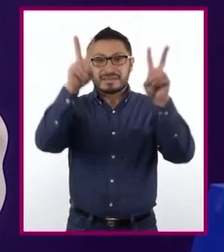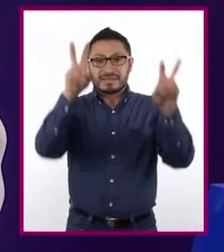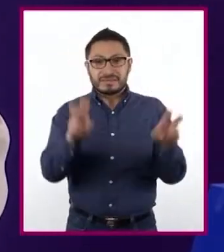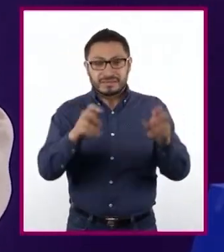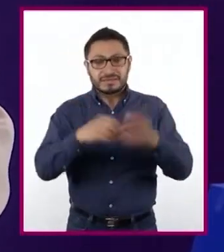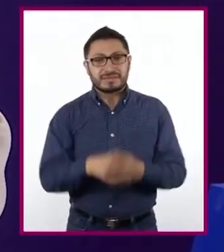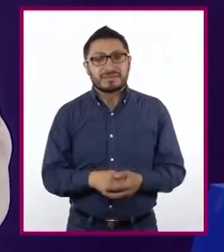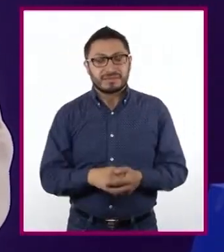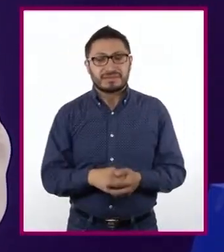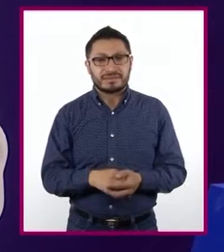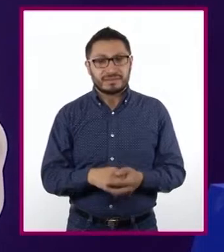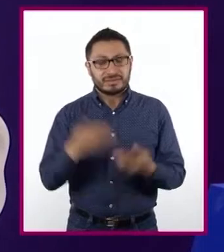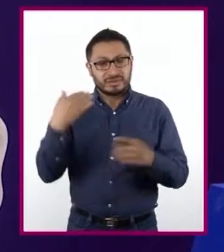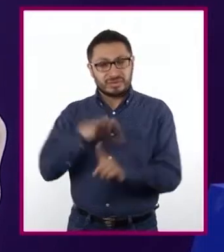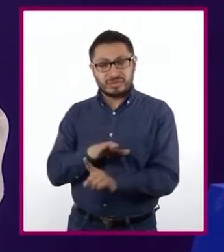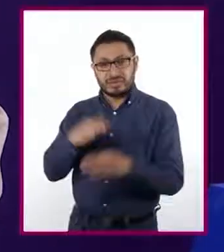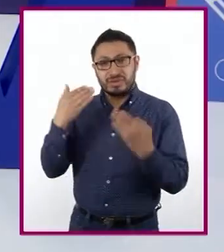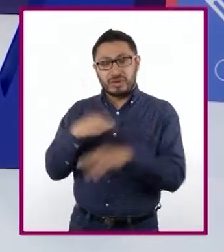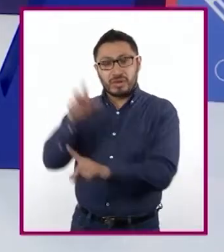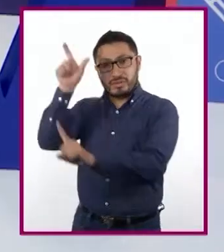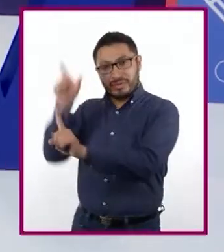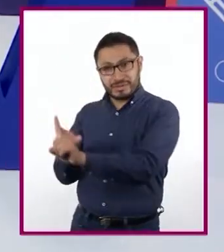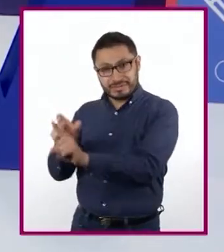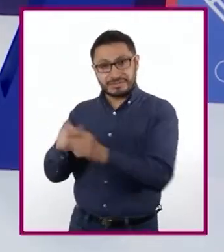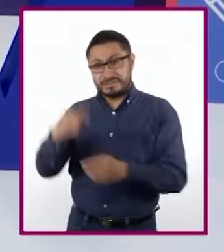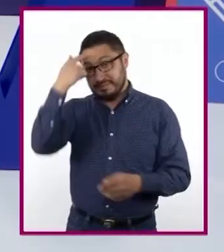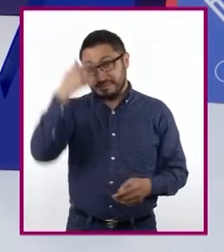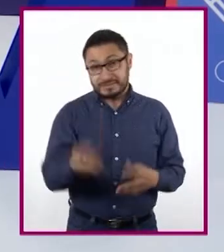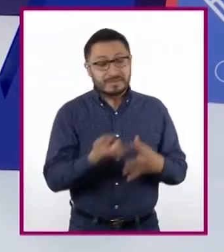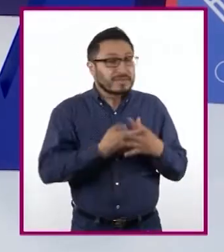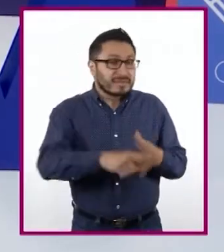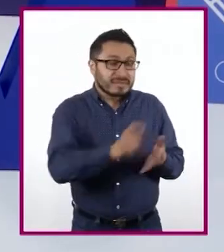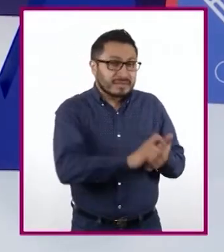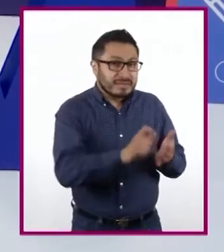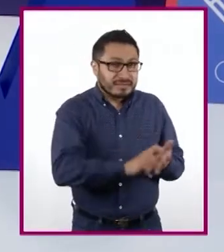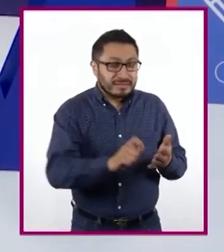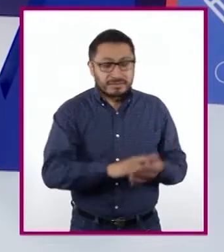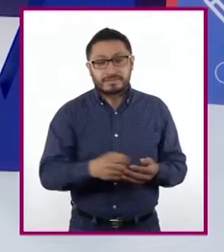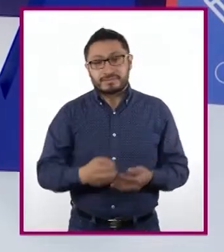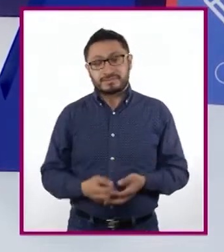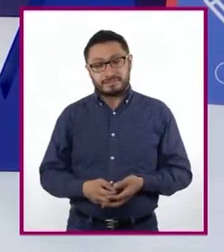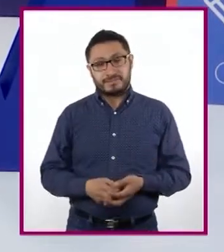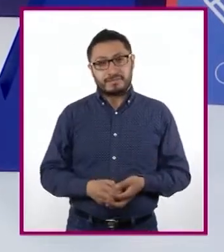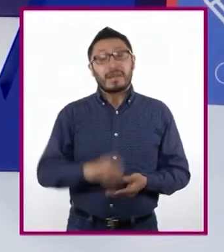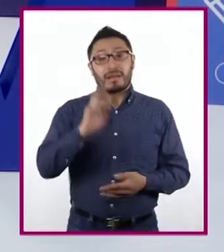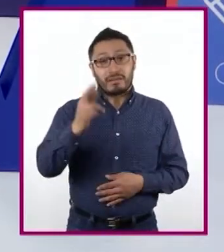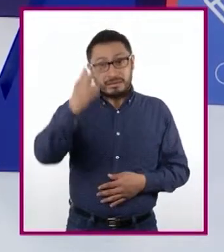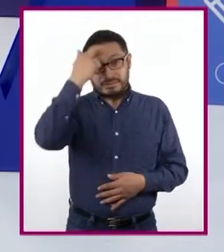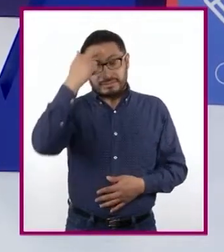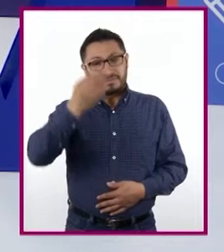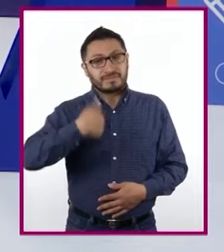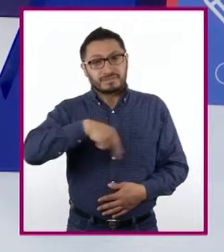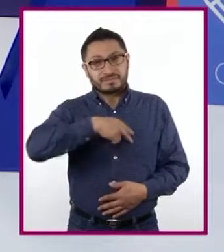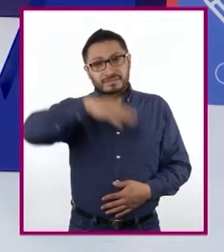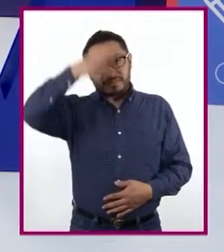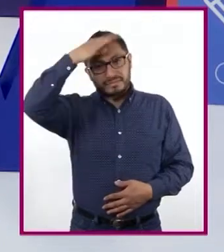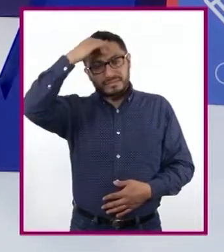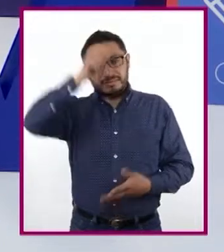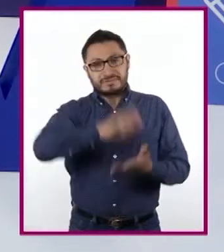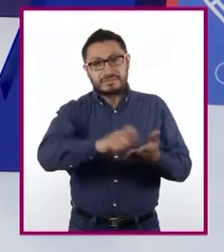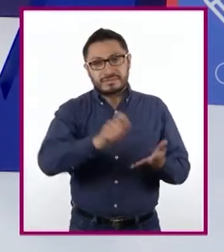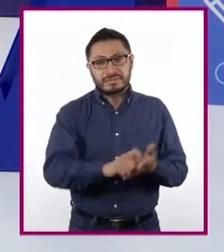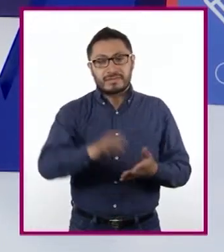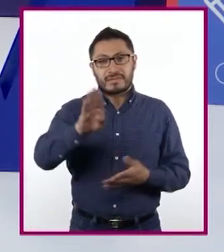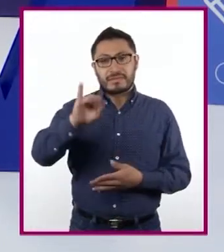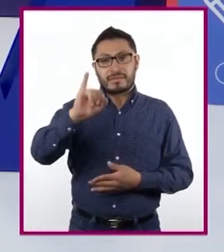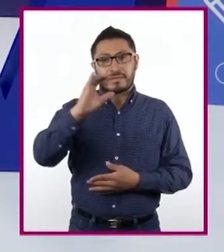para comenzar la redacción. Y ya que hablamos de escribir, recuerden que estamos aprendiendo a redactar una